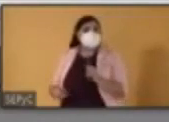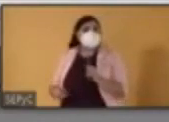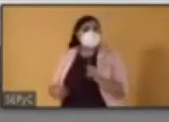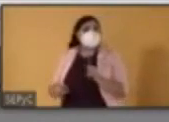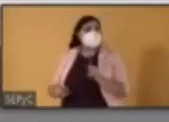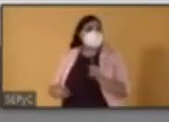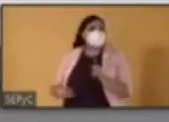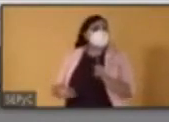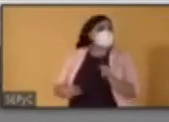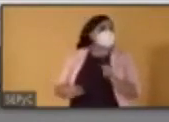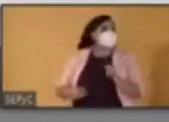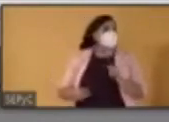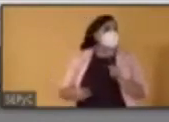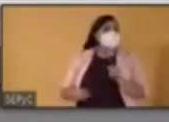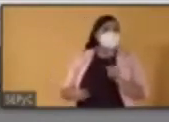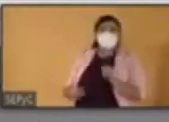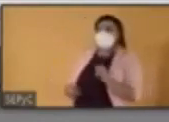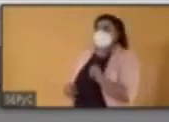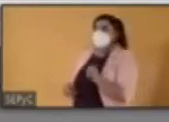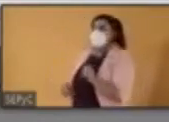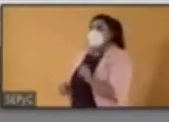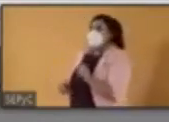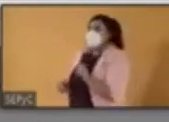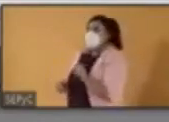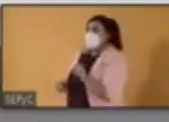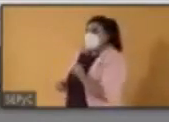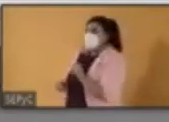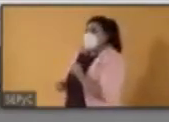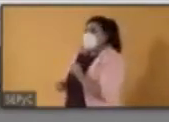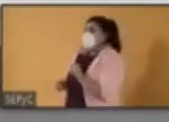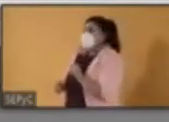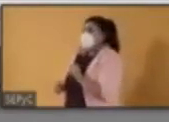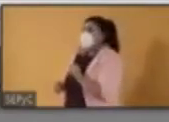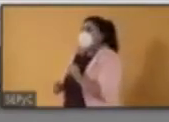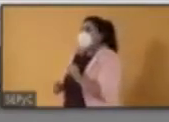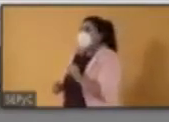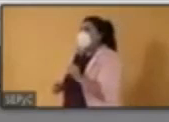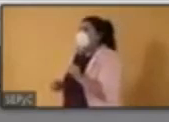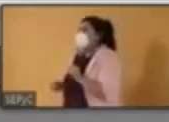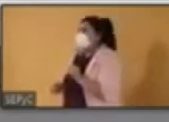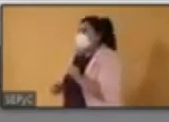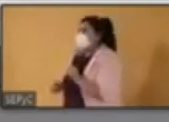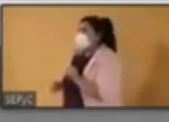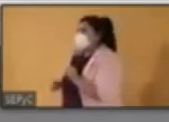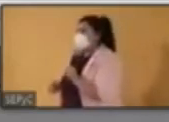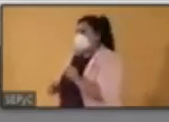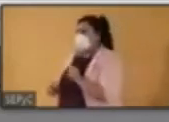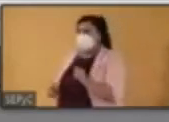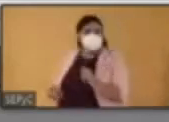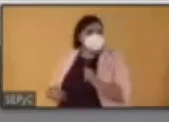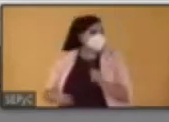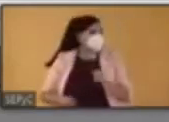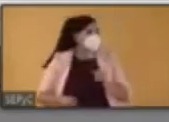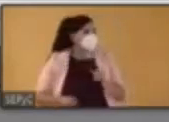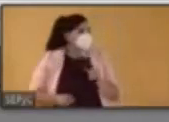deberán identificar como nombre del ente público los servicios de educación pública descentralizada del Estado.